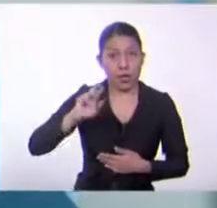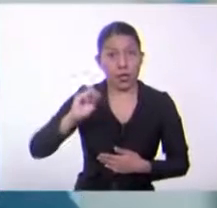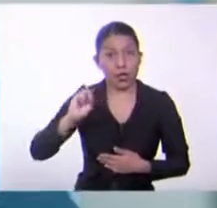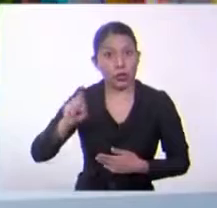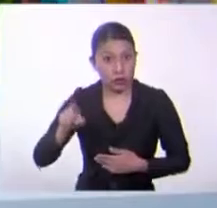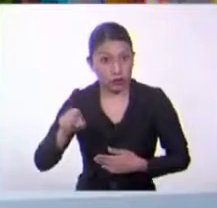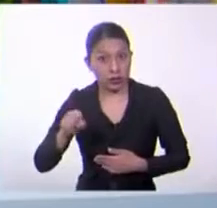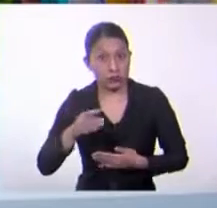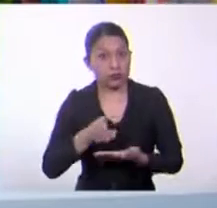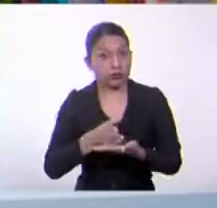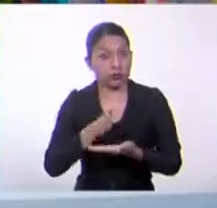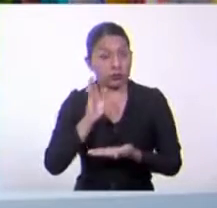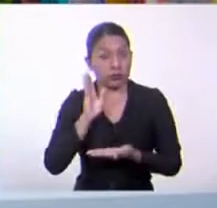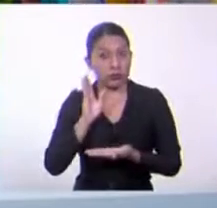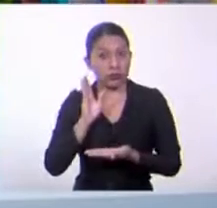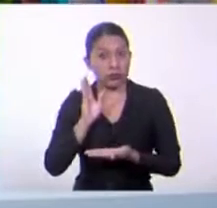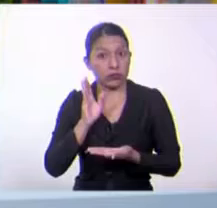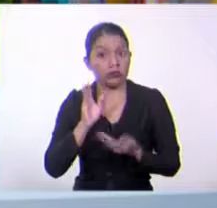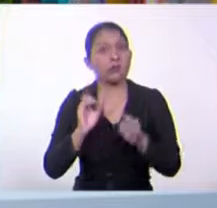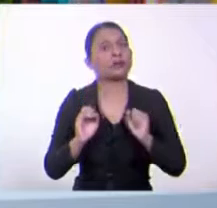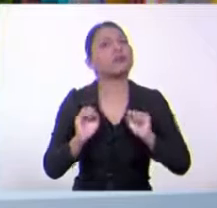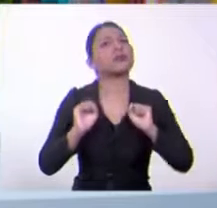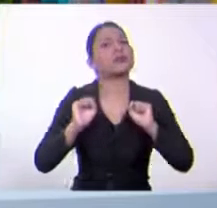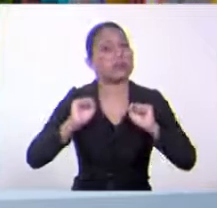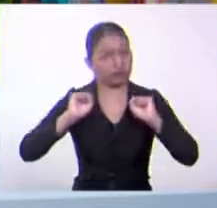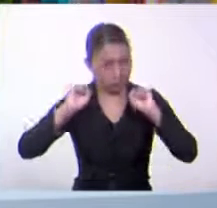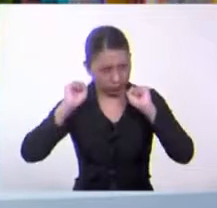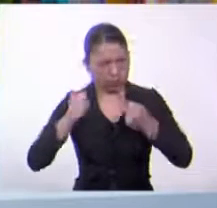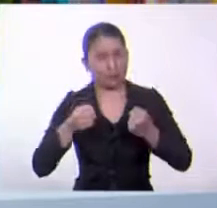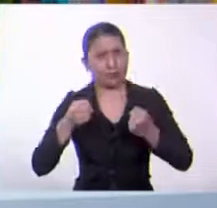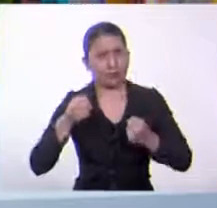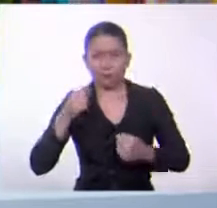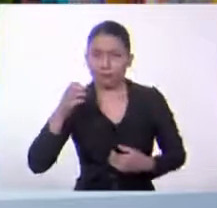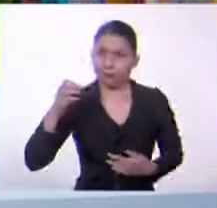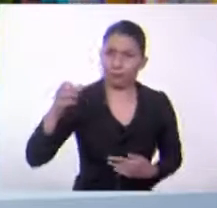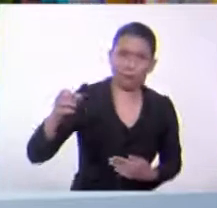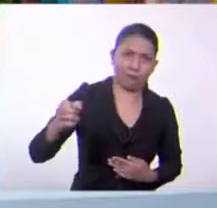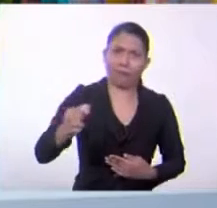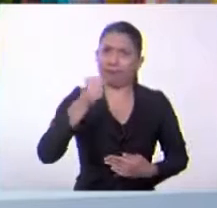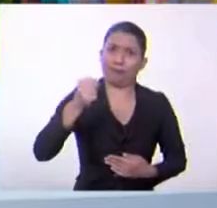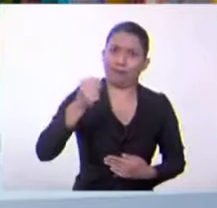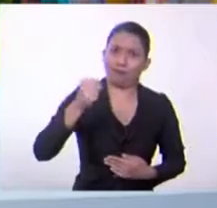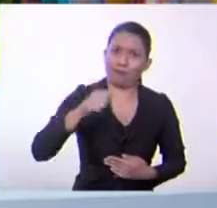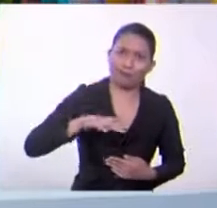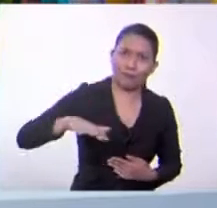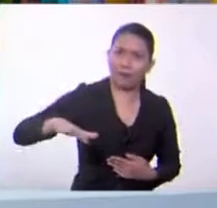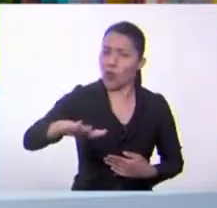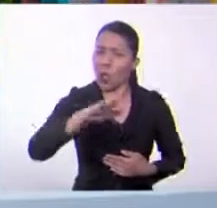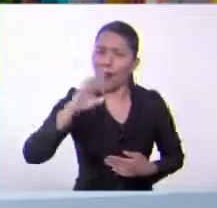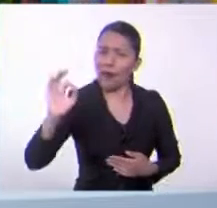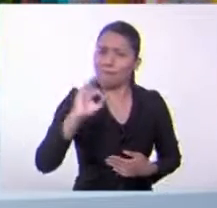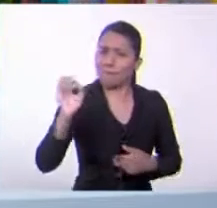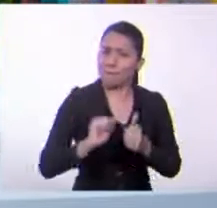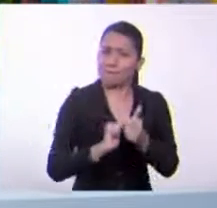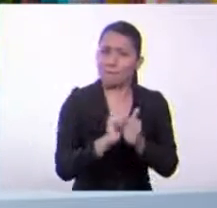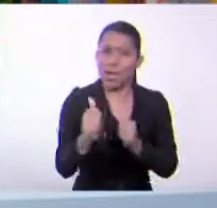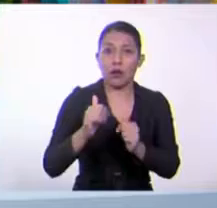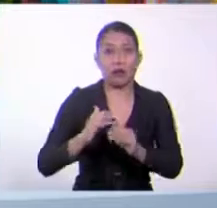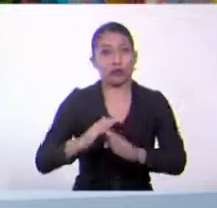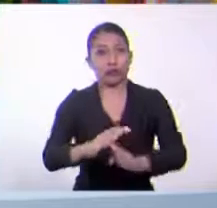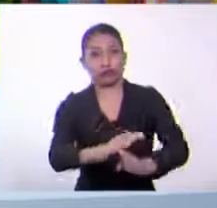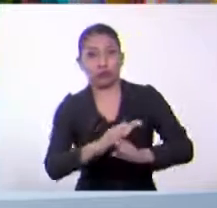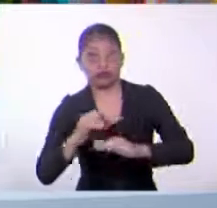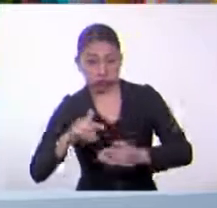de reproducción, puede llegar a ser exitoso en un lugar determinado por proteger